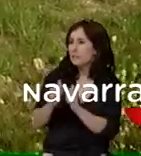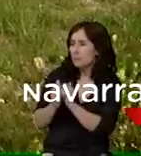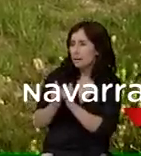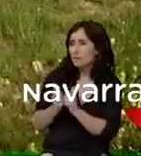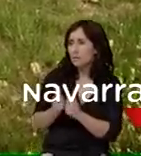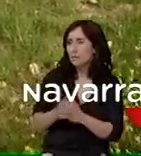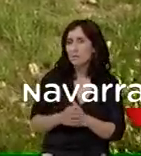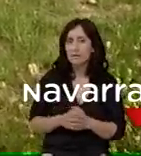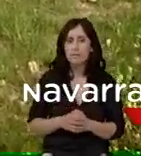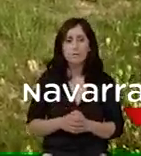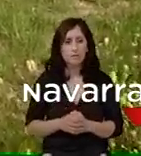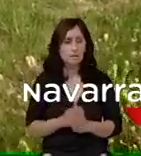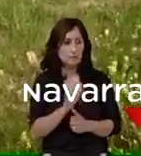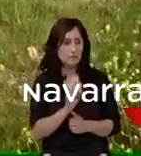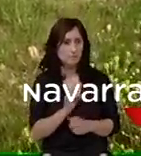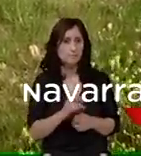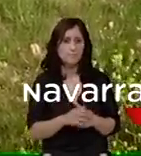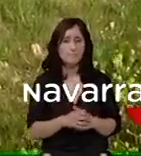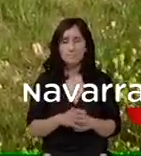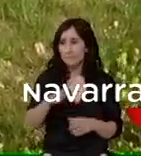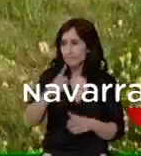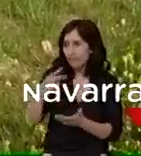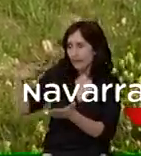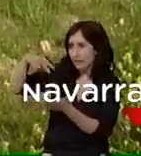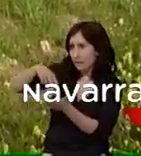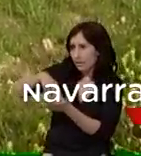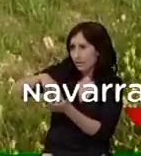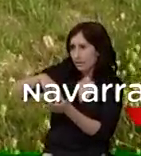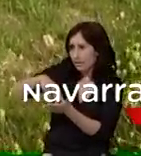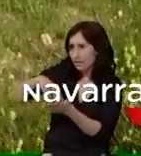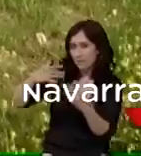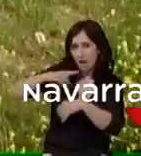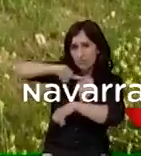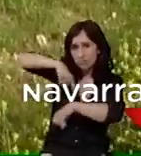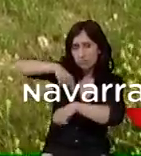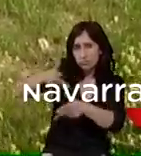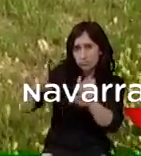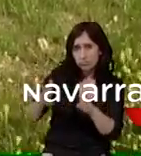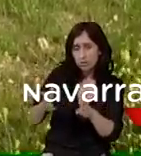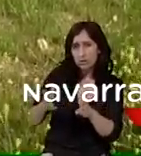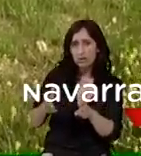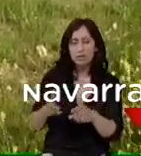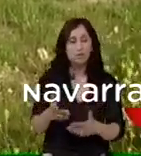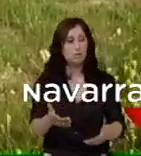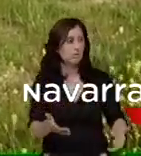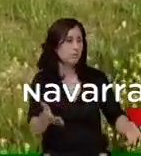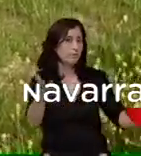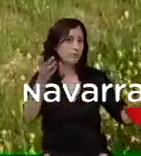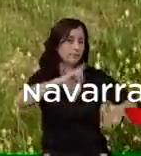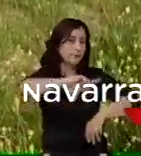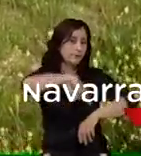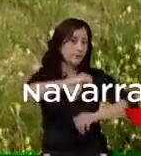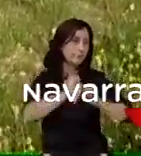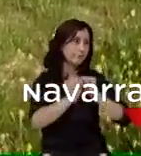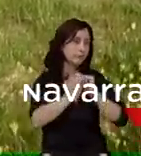alguien? Sí, al hijo. ¿Se puede levantar? Pues hombre... ¿Lleva mucho rato sentado esperando al hijo? Sí, llevo aquí ya esperando a lo menos dos